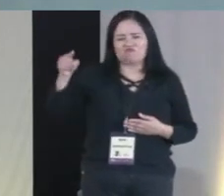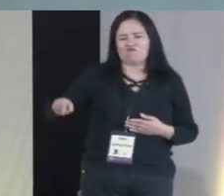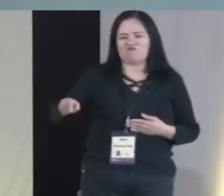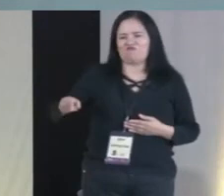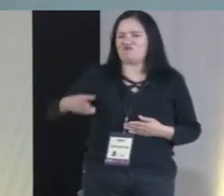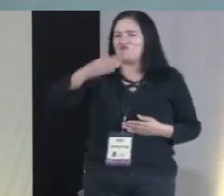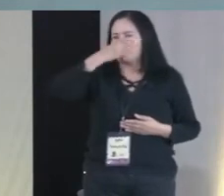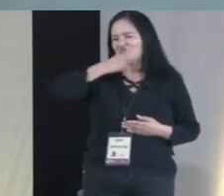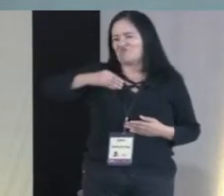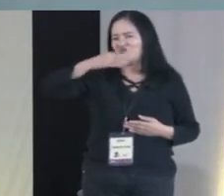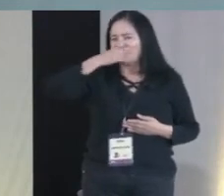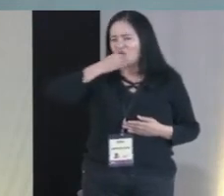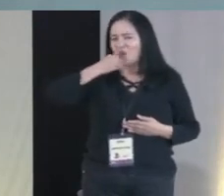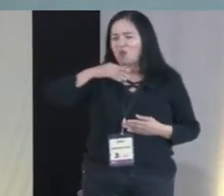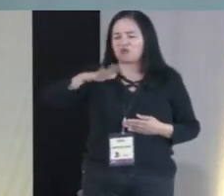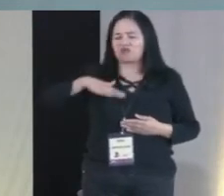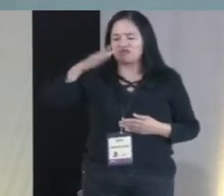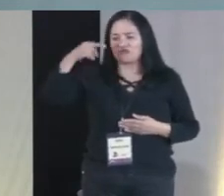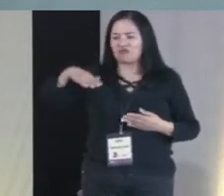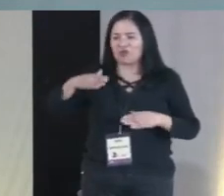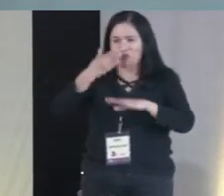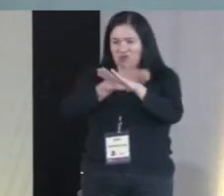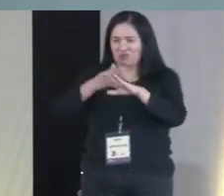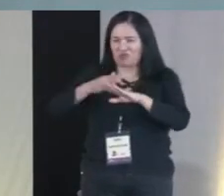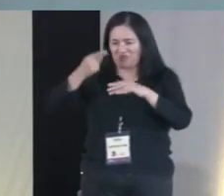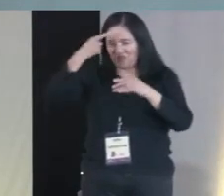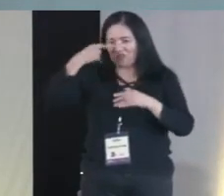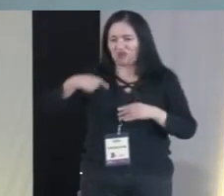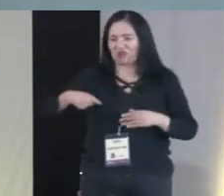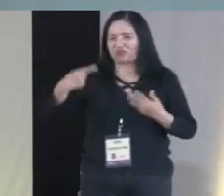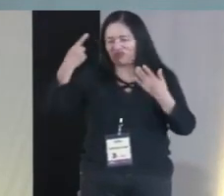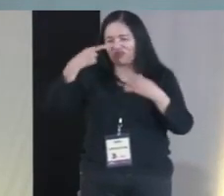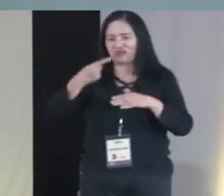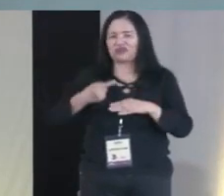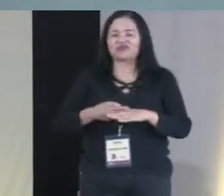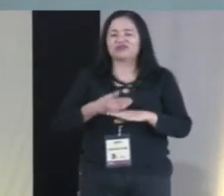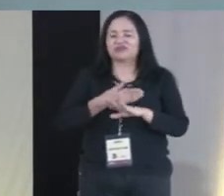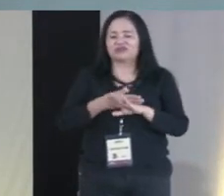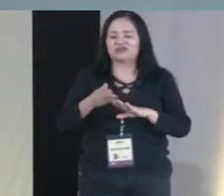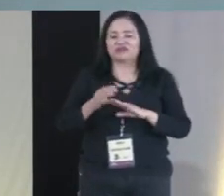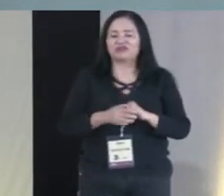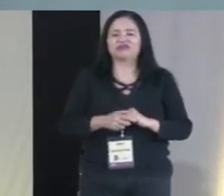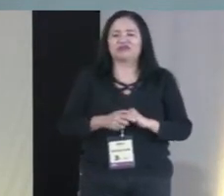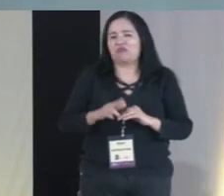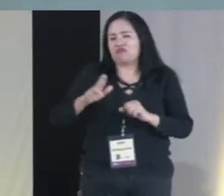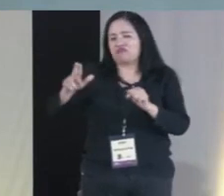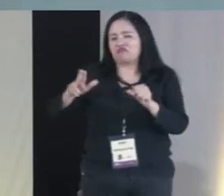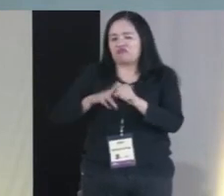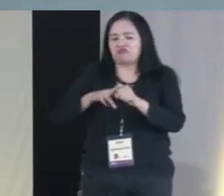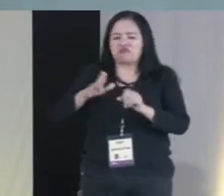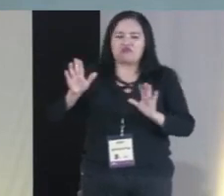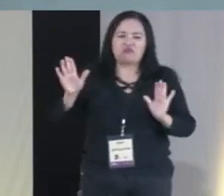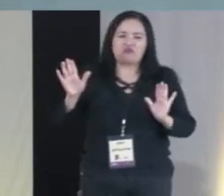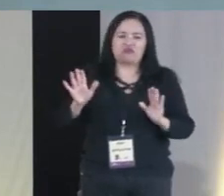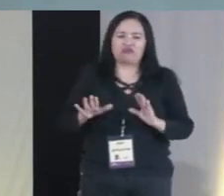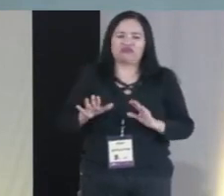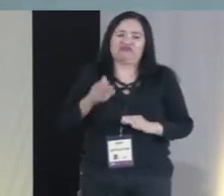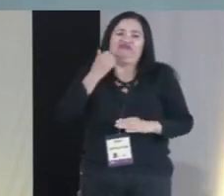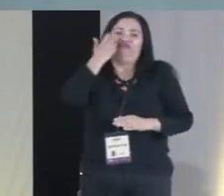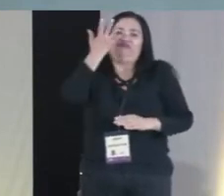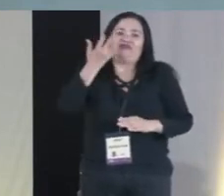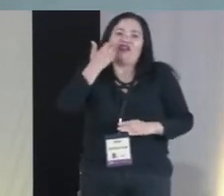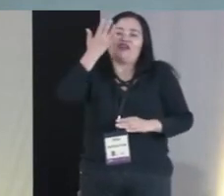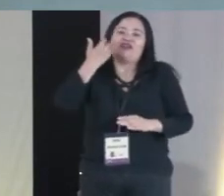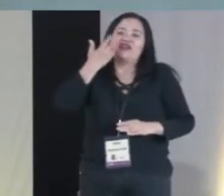macho blanco heteronormado, para decirlo en términos actuales, y que era un aspiracionista